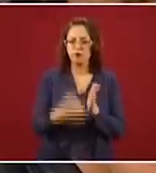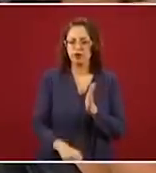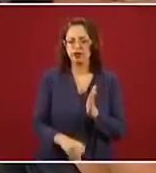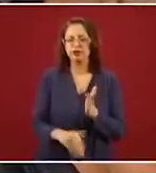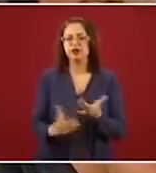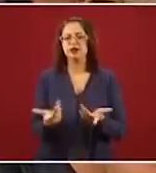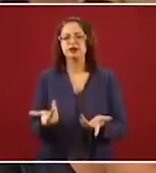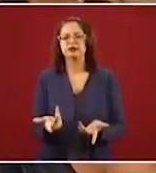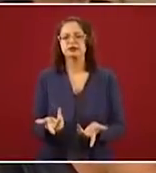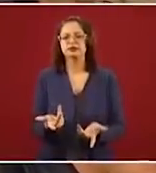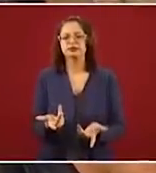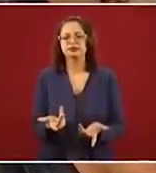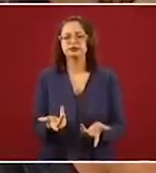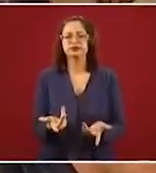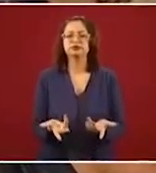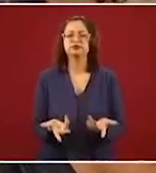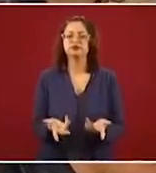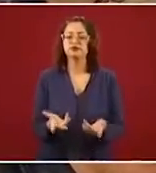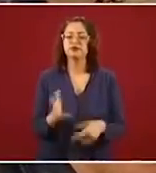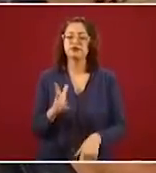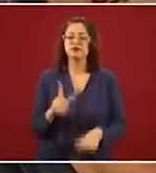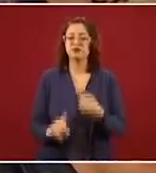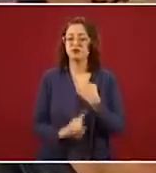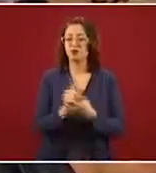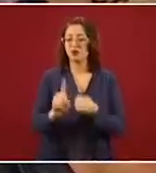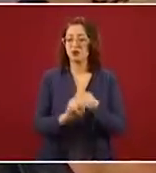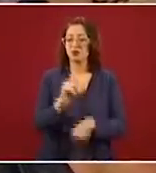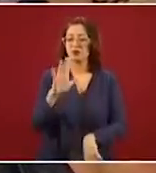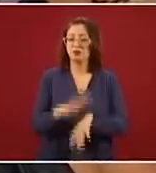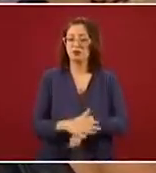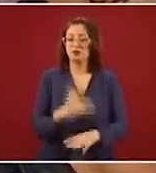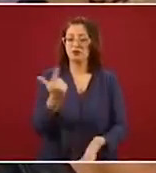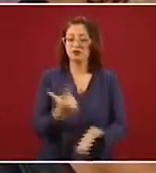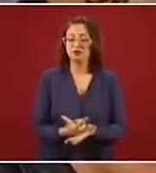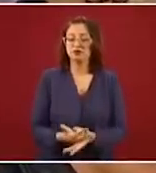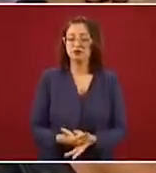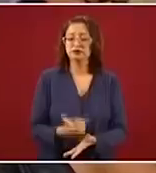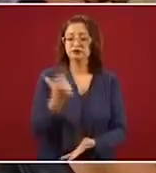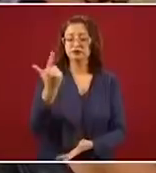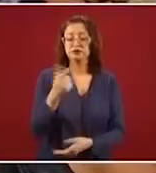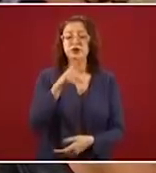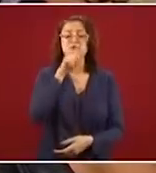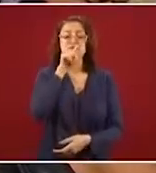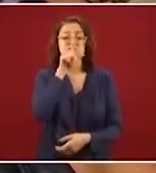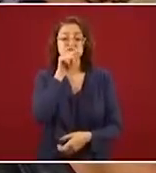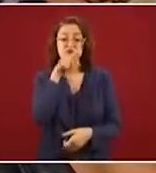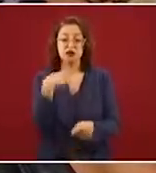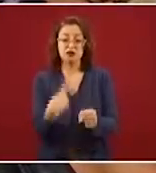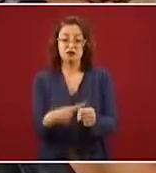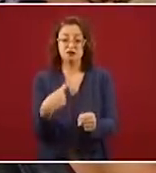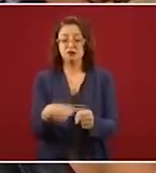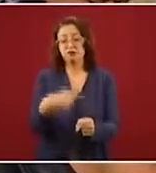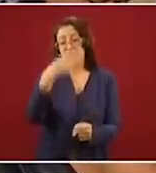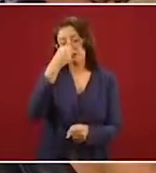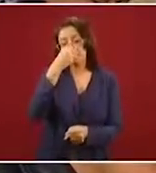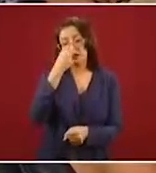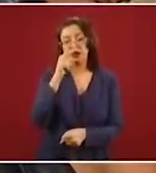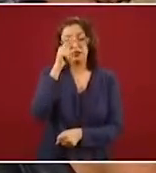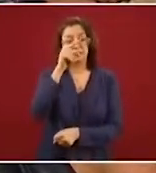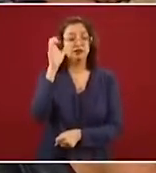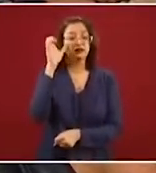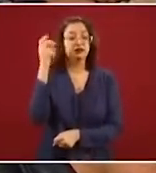abasto. Y viene un problema todavía más grave. Ante la fiebre porcina africana en